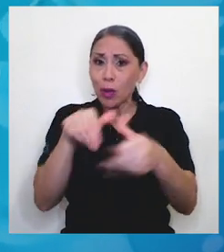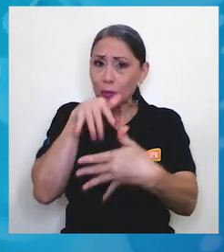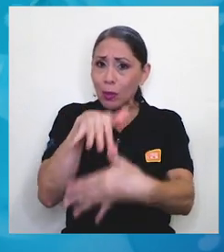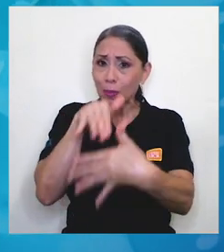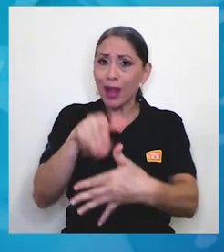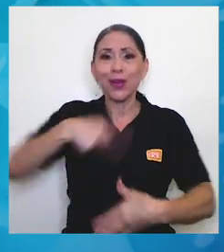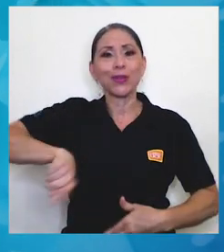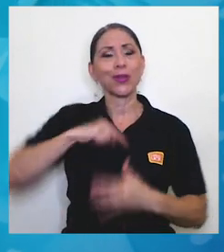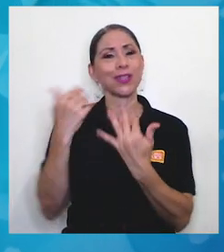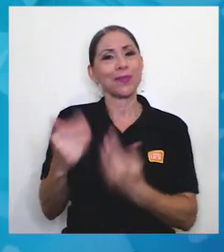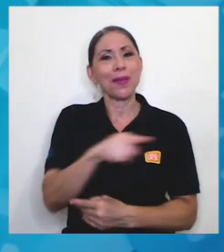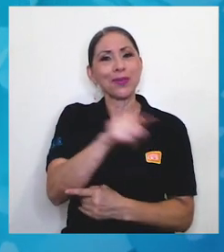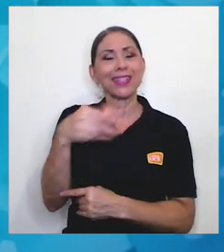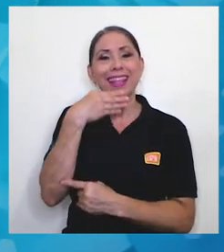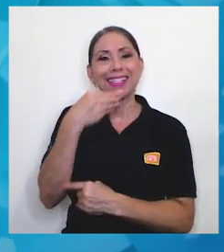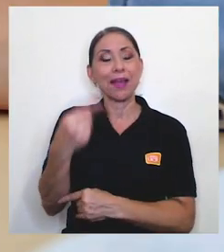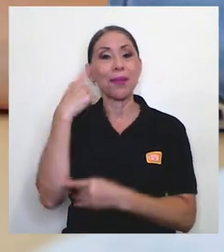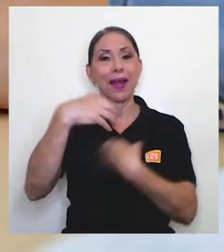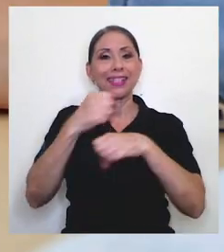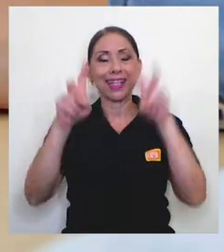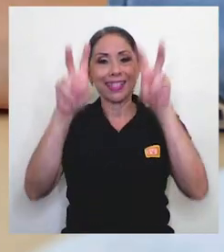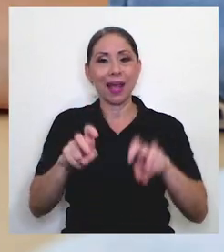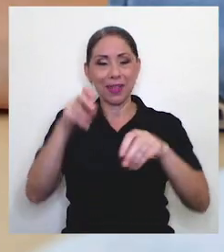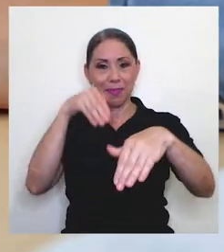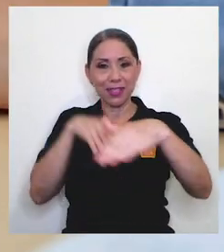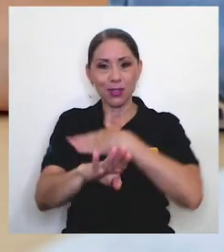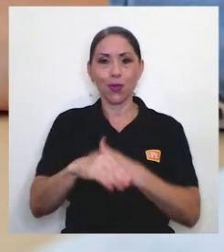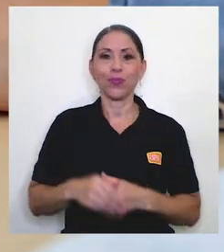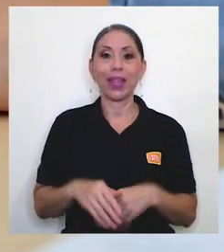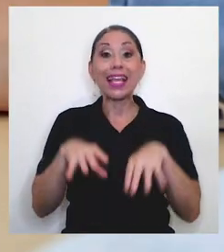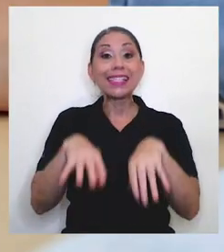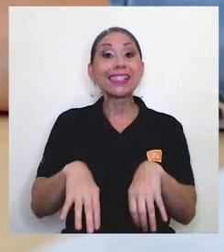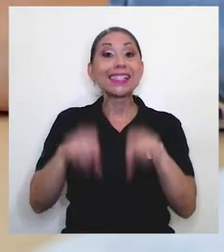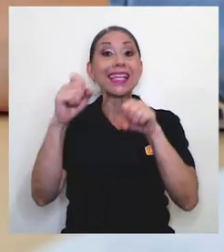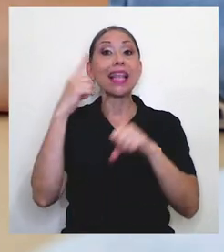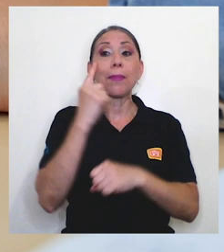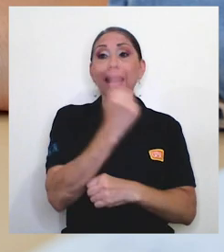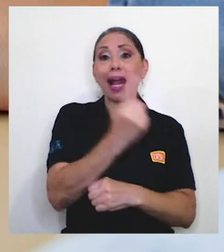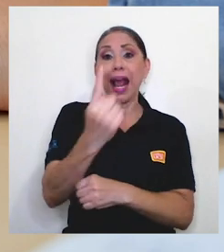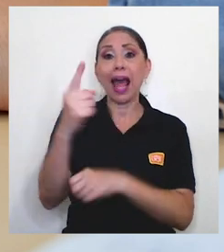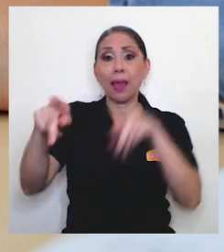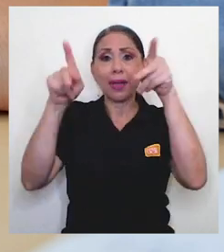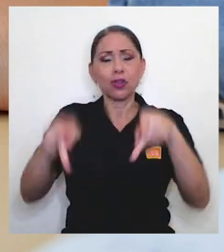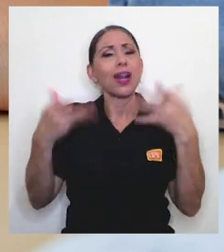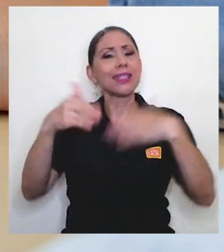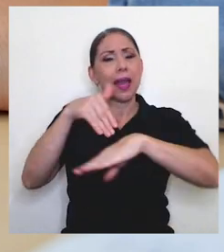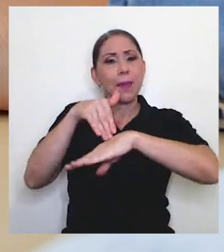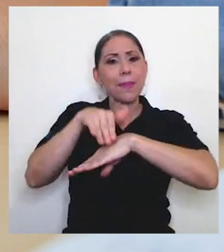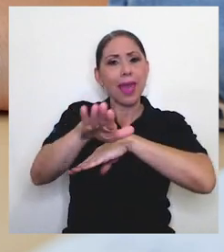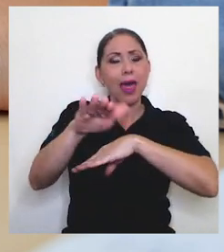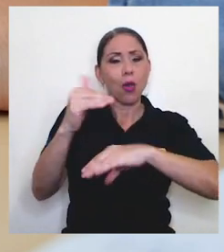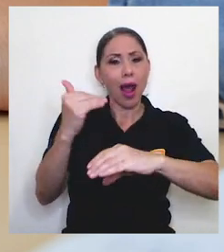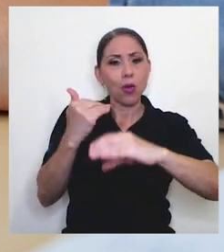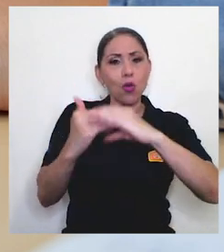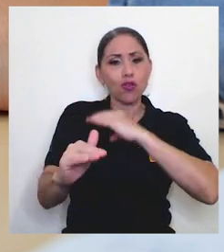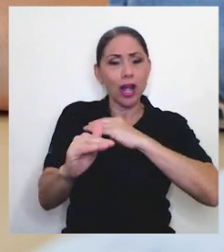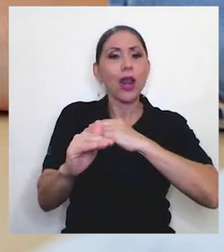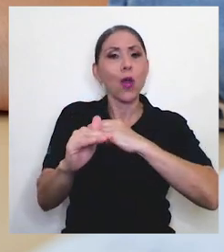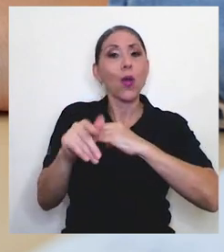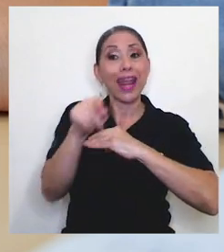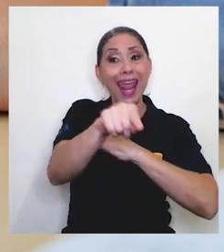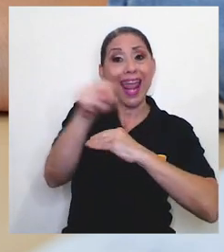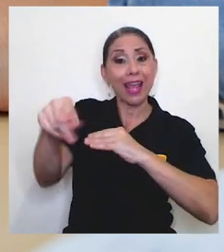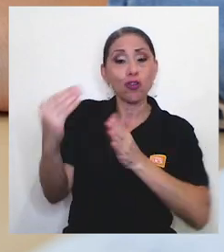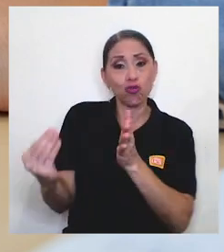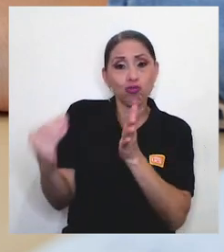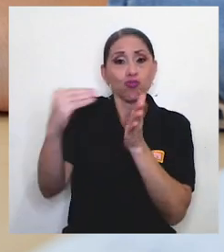diciembre para realizar el examen de admisión. La cita de cada postulante a realizar la prueba fue enviado al correo electrónico registrado